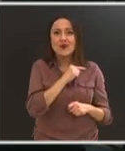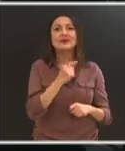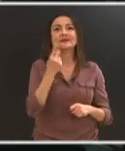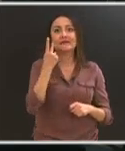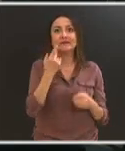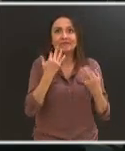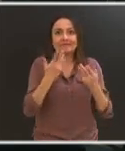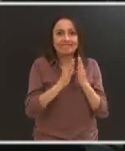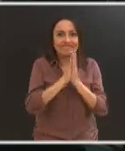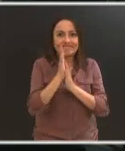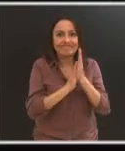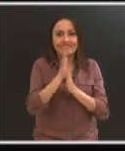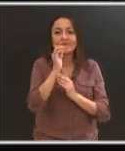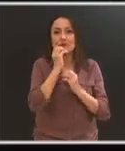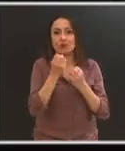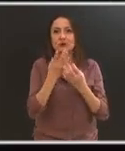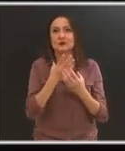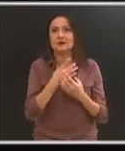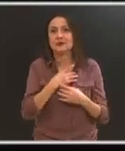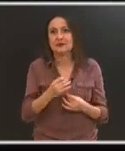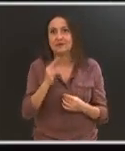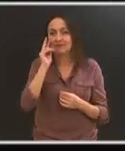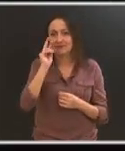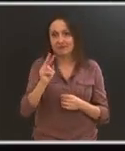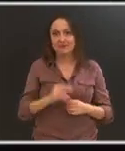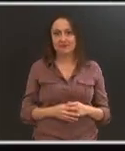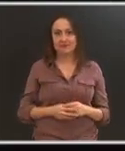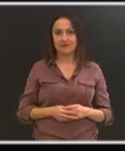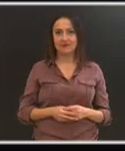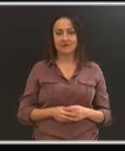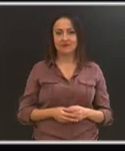estamos esperando, es un fenómeno muy interesante de observar.